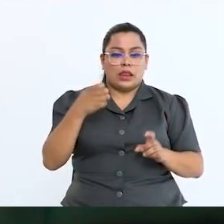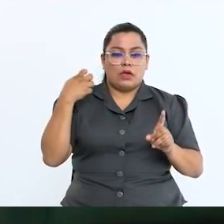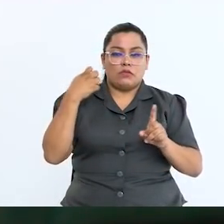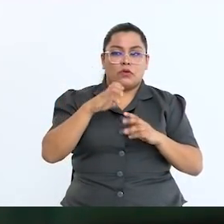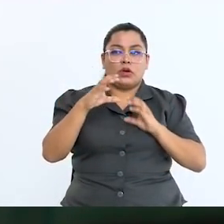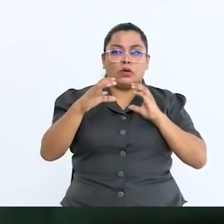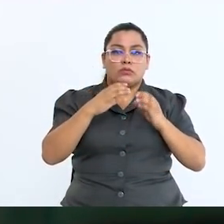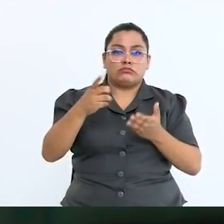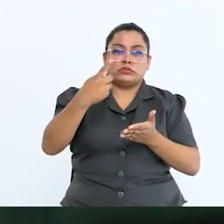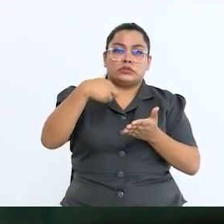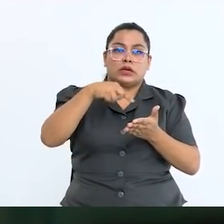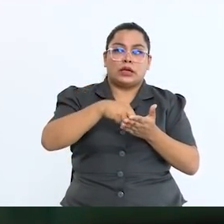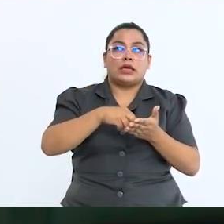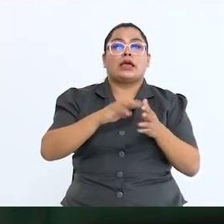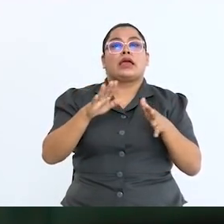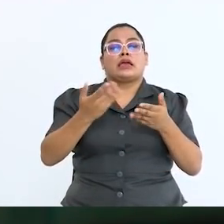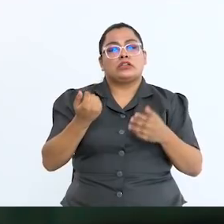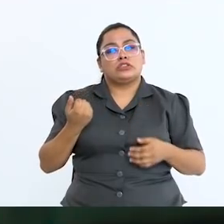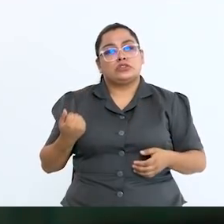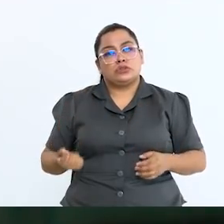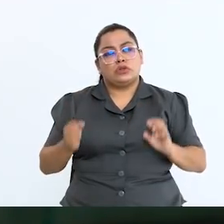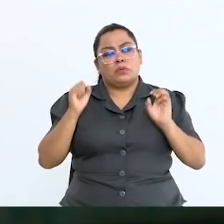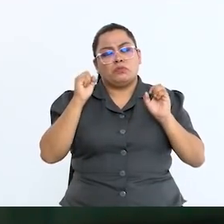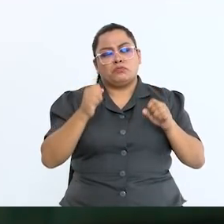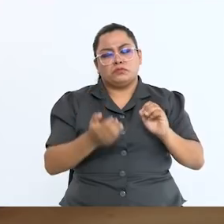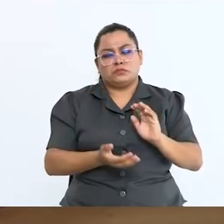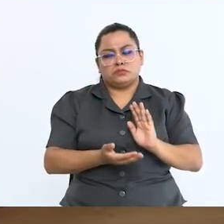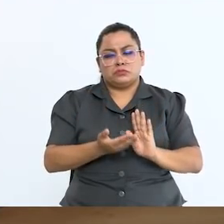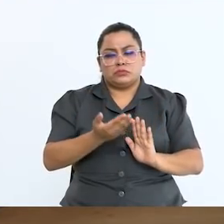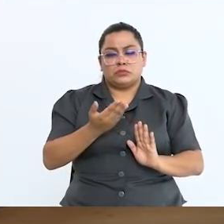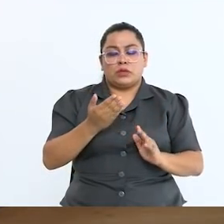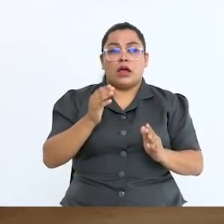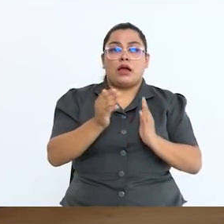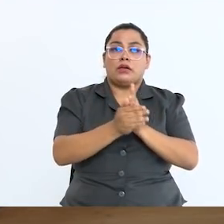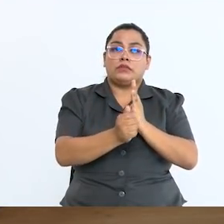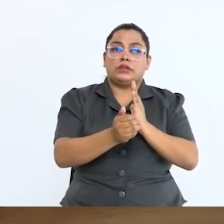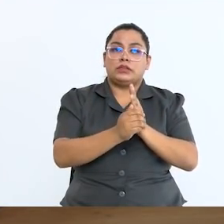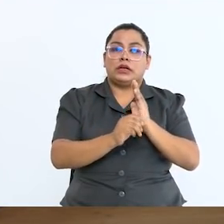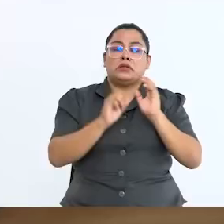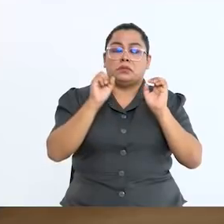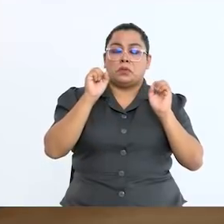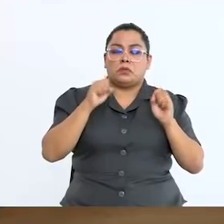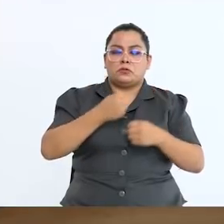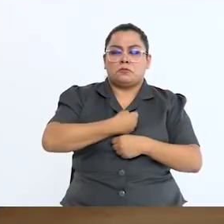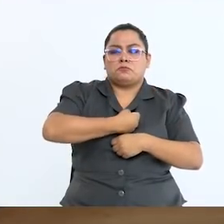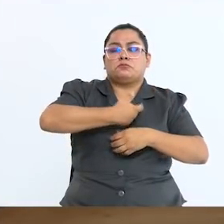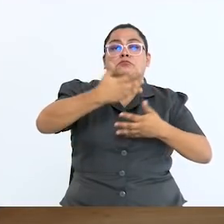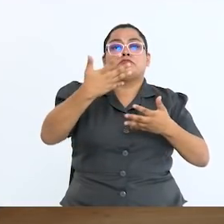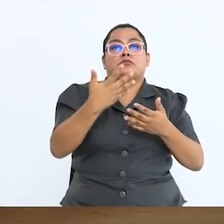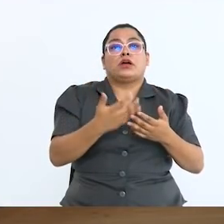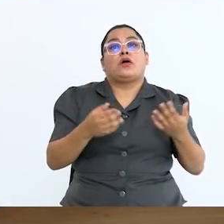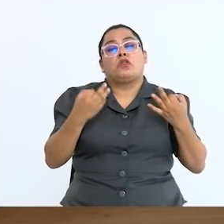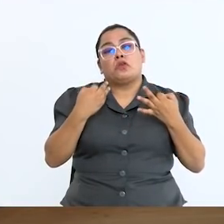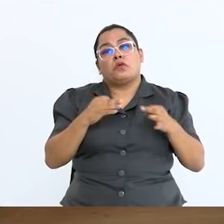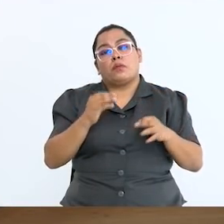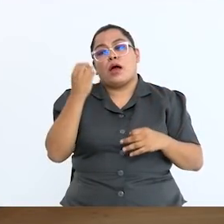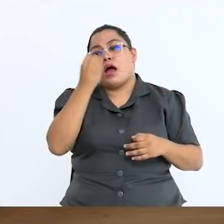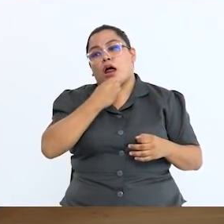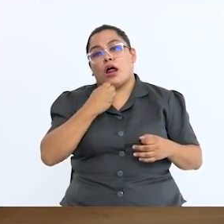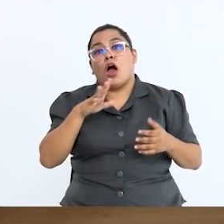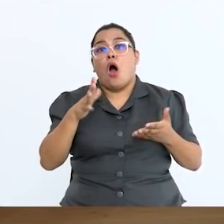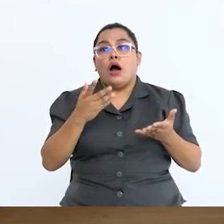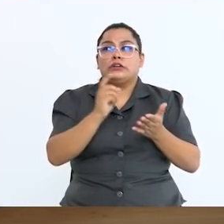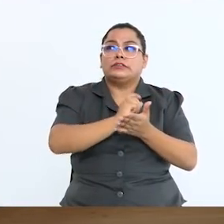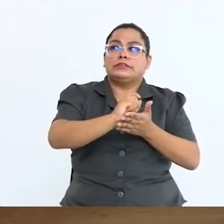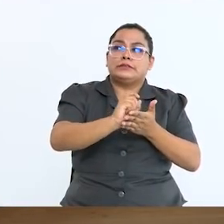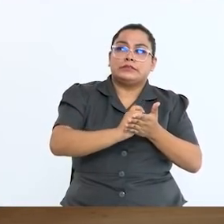enfoque comunicativo se centra en que los estudiantes puedan desarrollar sus macrohabilidades para poder expresarse, ya sea de forma